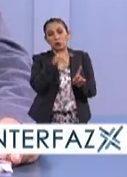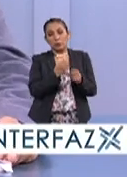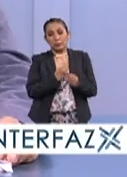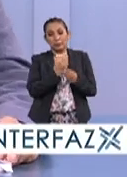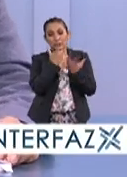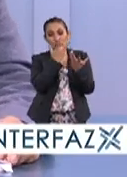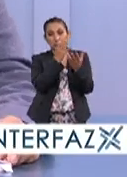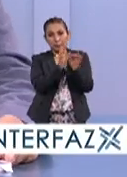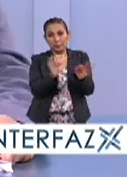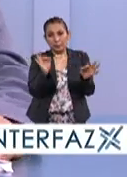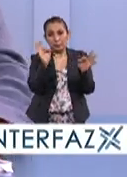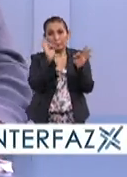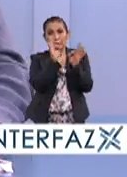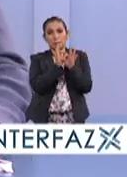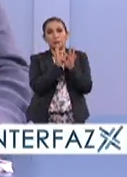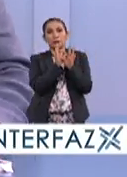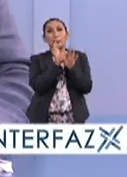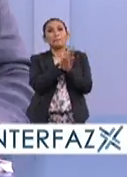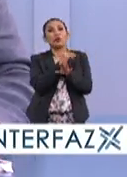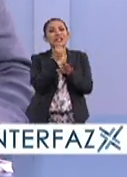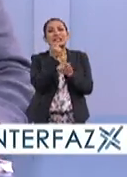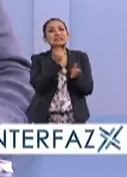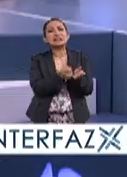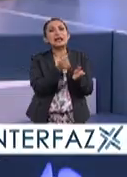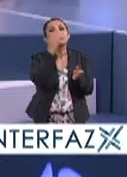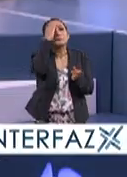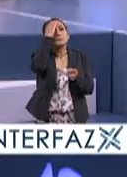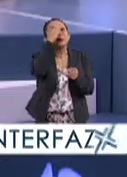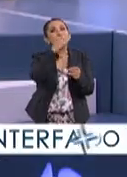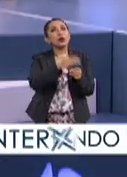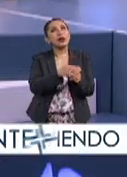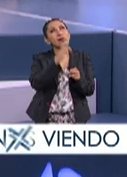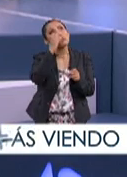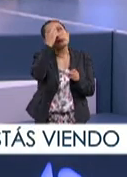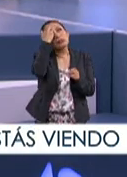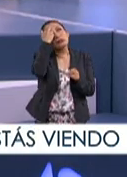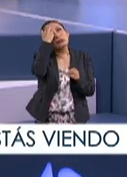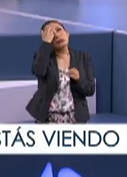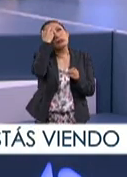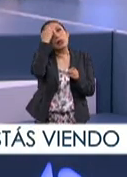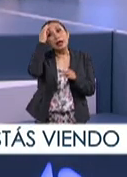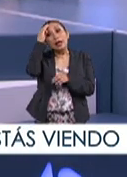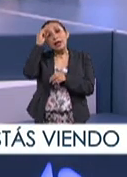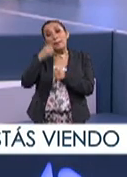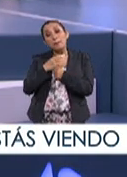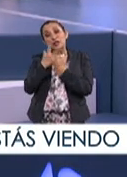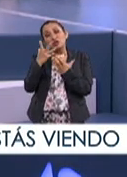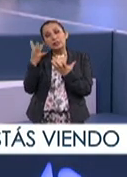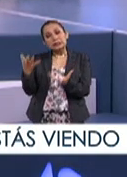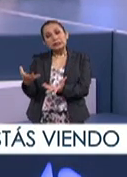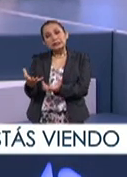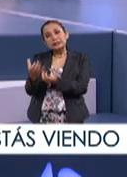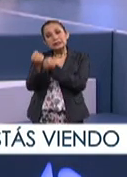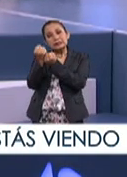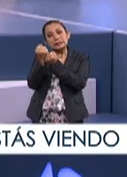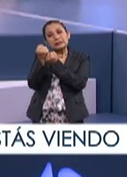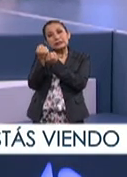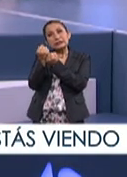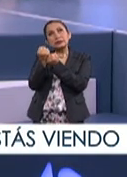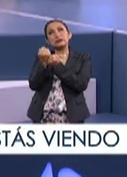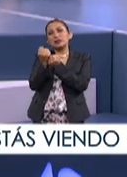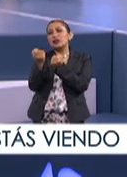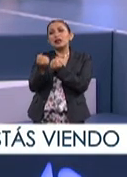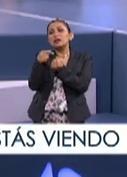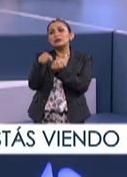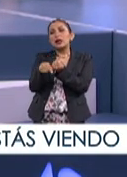la poesía es muy importante porque la poesía es memoria y la poesía es rescate